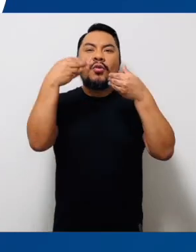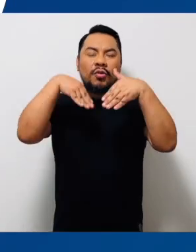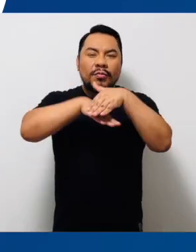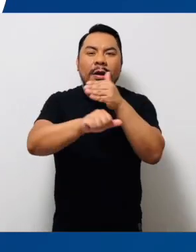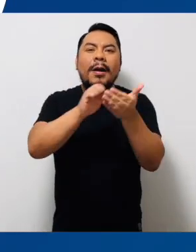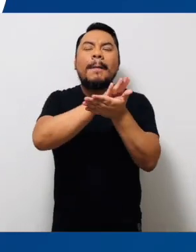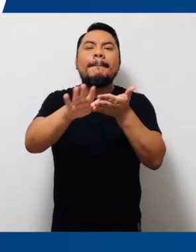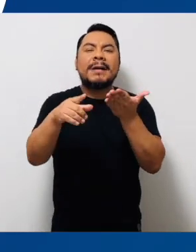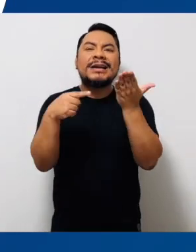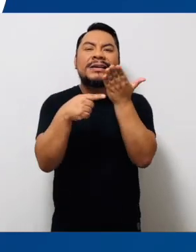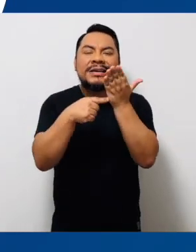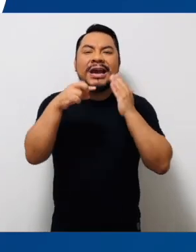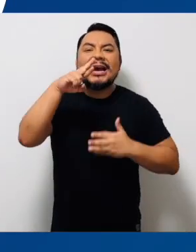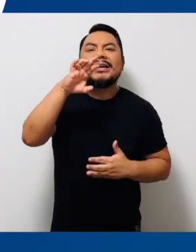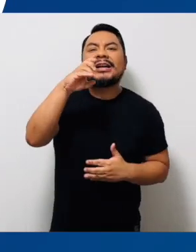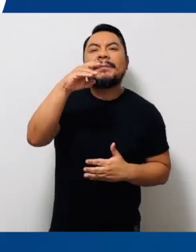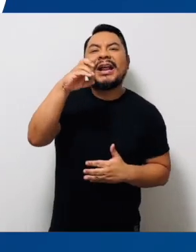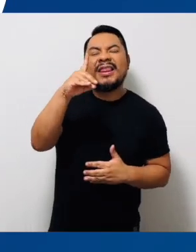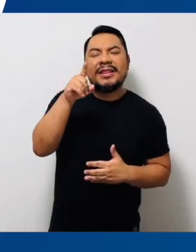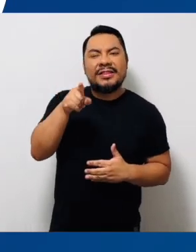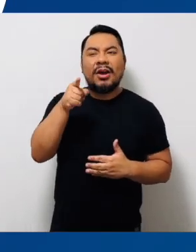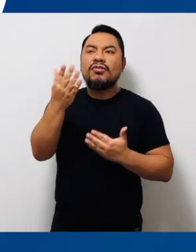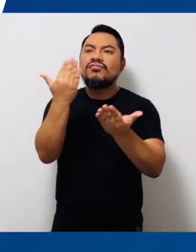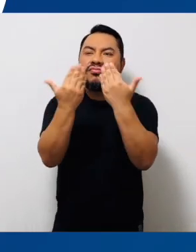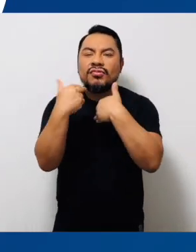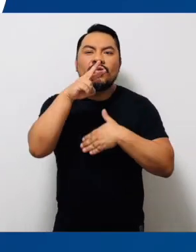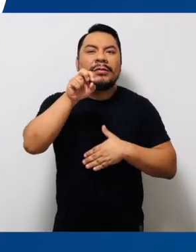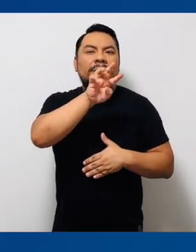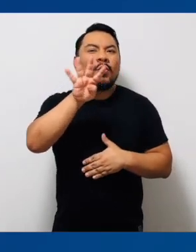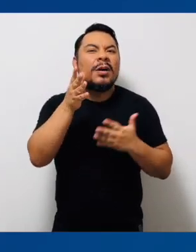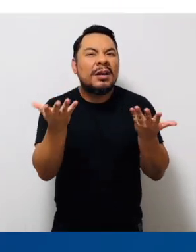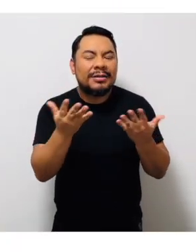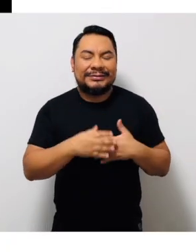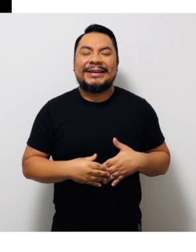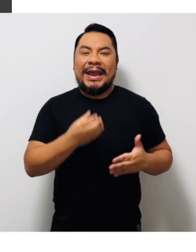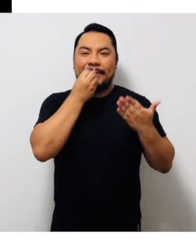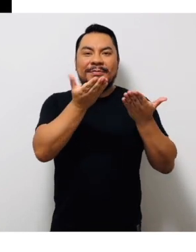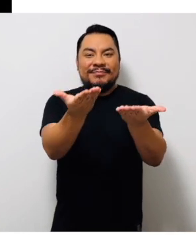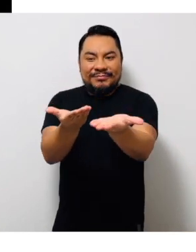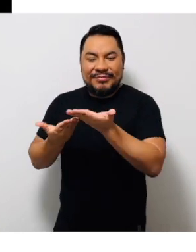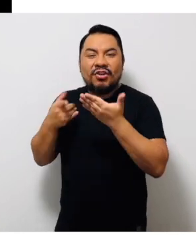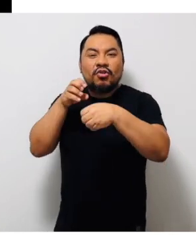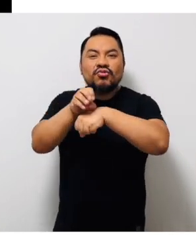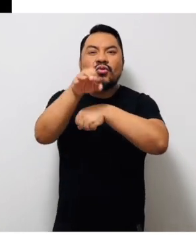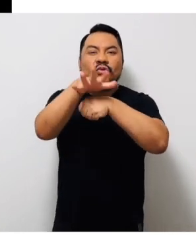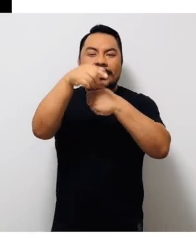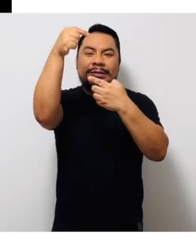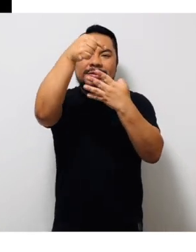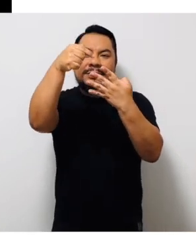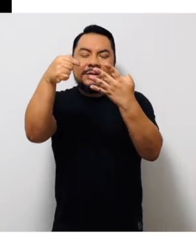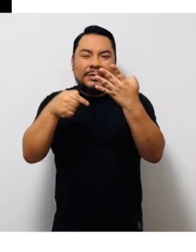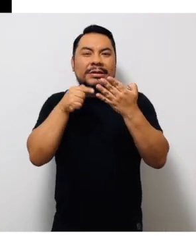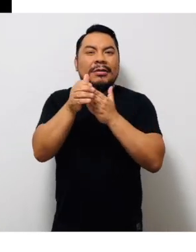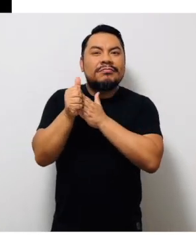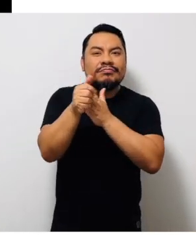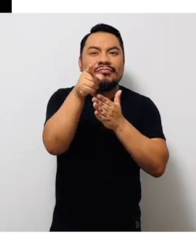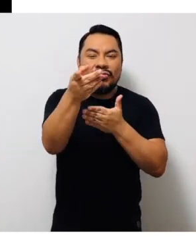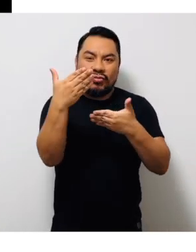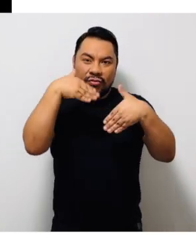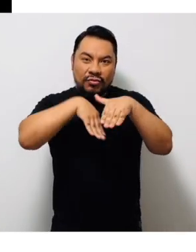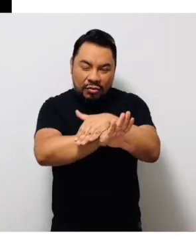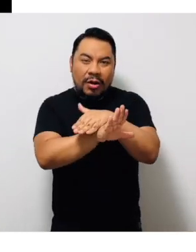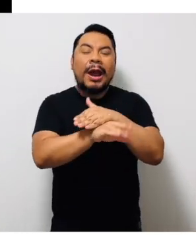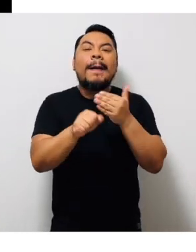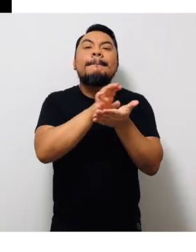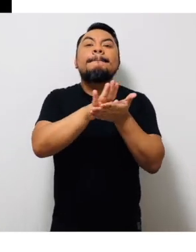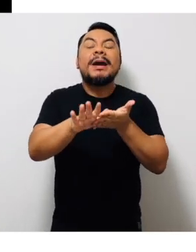¿Cómo postulo a beca técnico productiva Repared Convocatoria 2024? Bienvenidos. En este tutorial te guiaremos en tu postulación